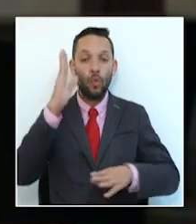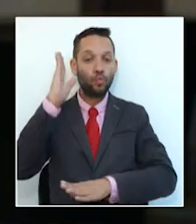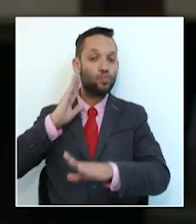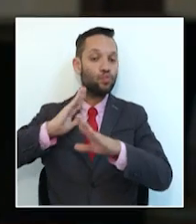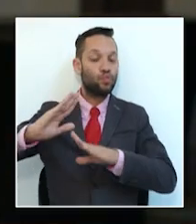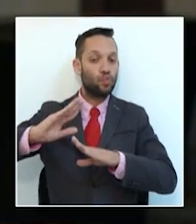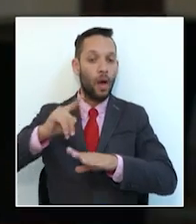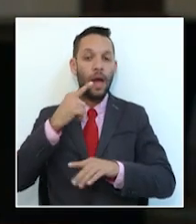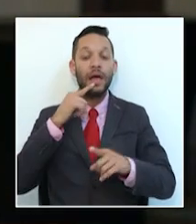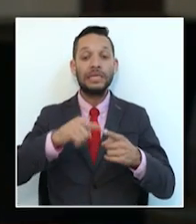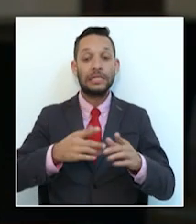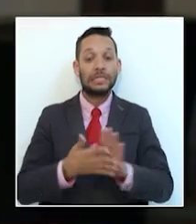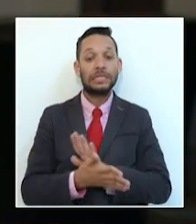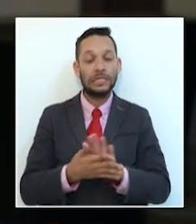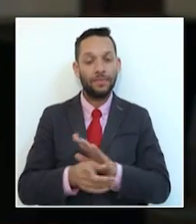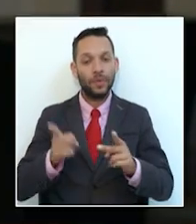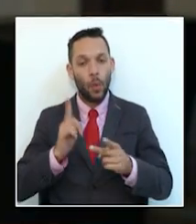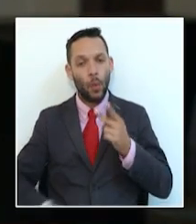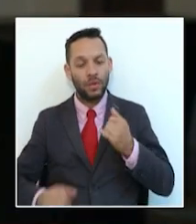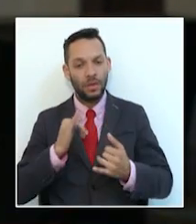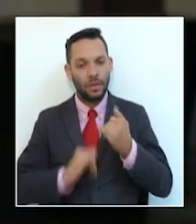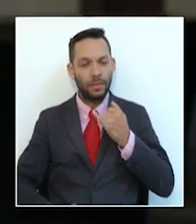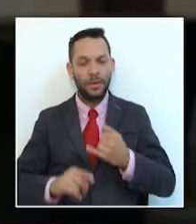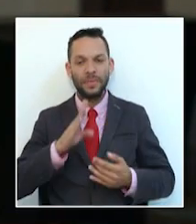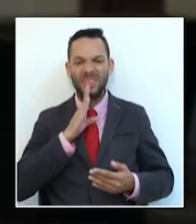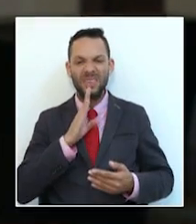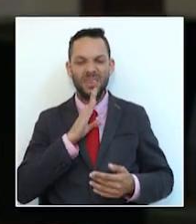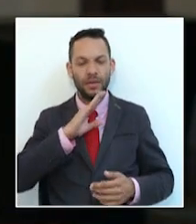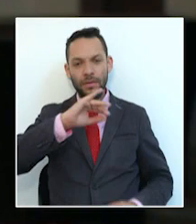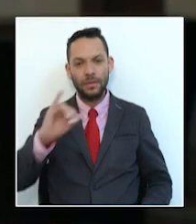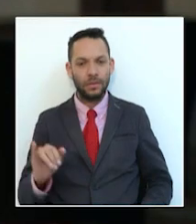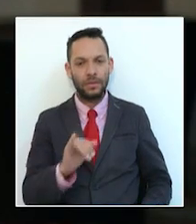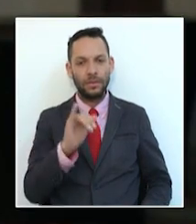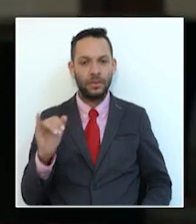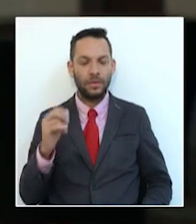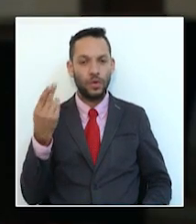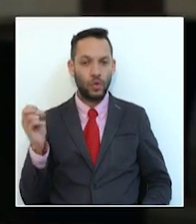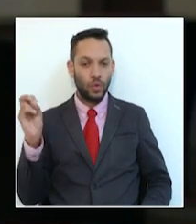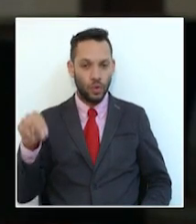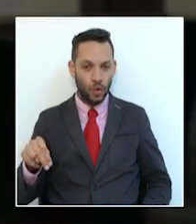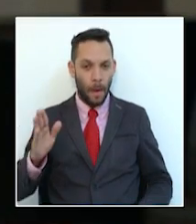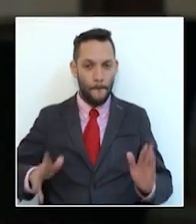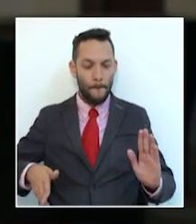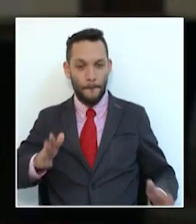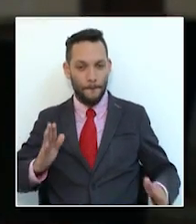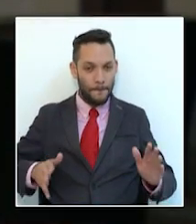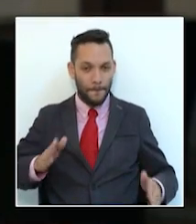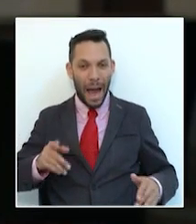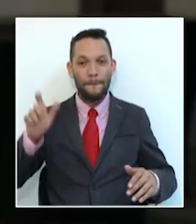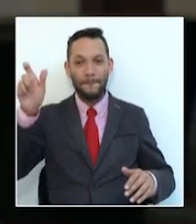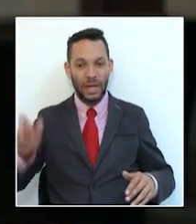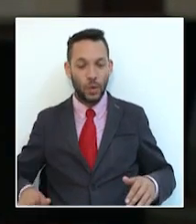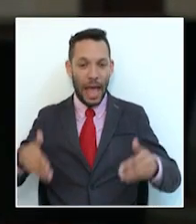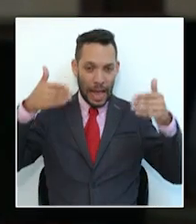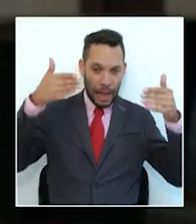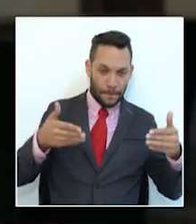también hay que manifestar que el último comunicado en relación con John Fernando Sánchez Bocanegra, el triatleta de paracycling, es que fue